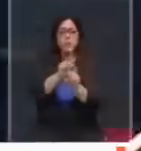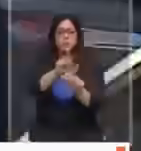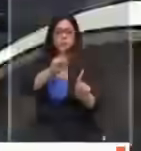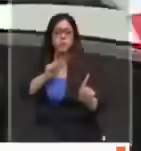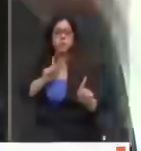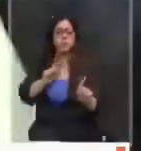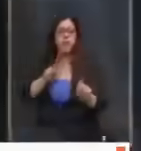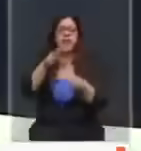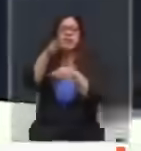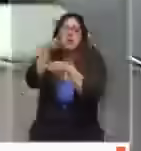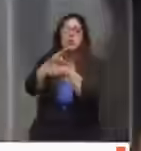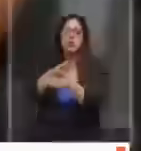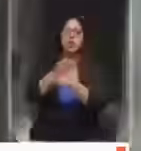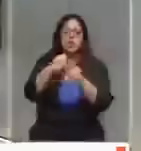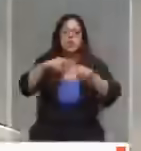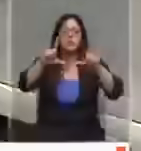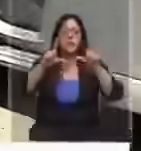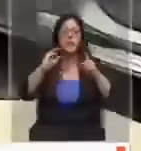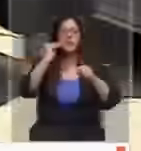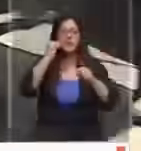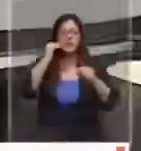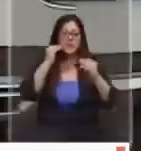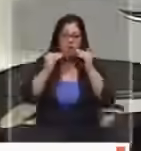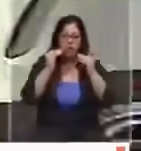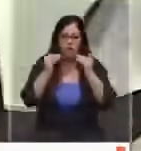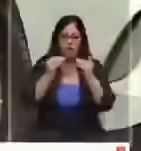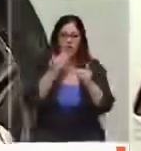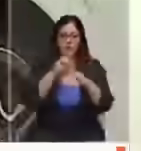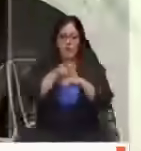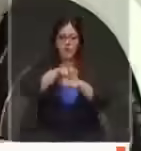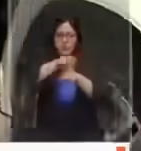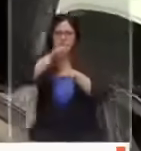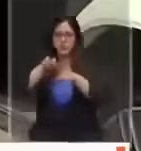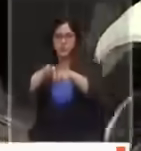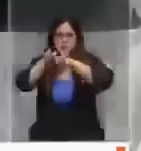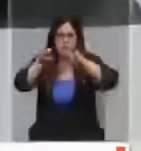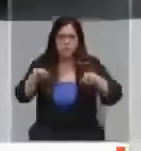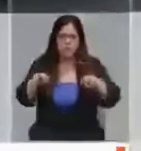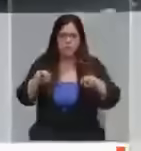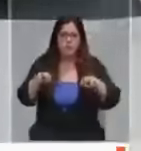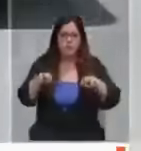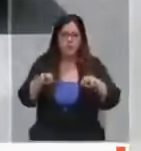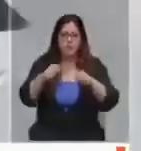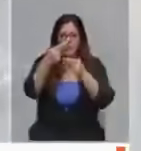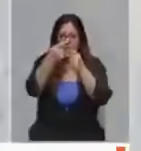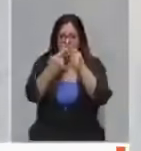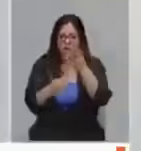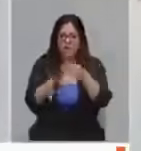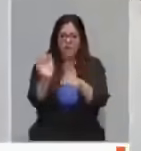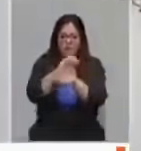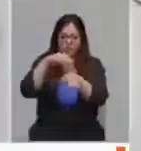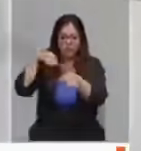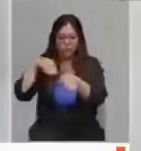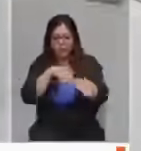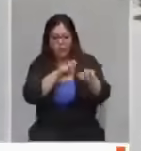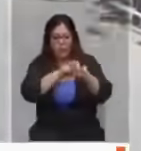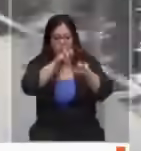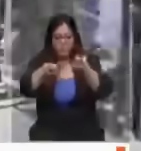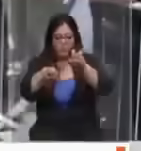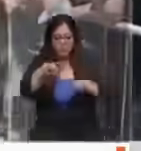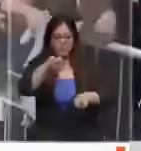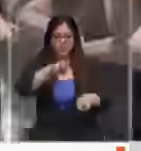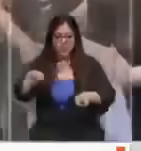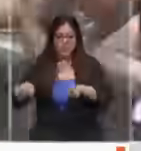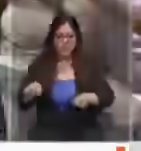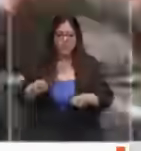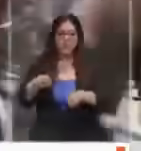está mostrando la imagen de los nietos que están bajando también. Allí parte de la familia distribuido en distintos vehículos, Ana. Y tú nos cuentas... Que Fernando